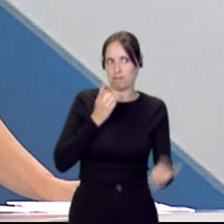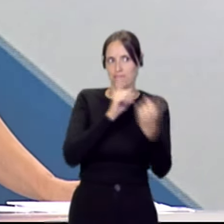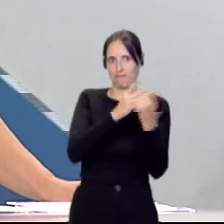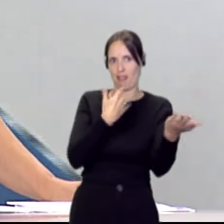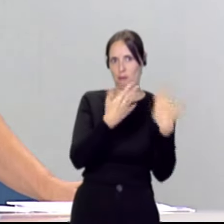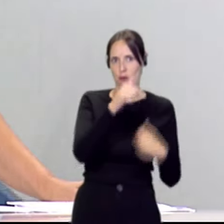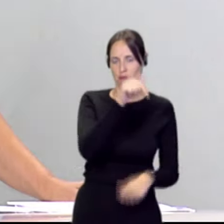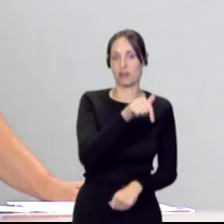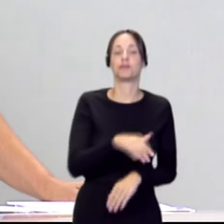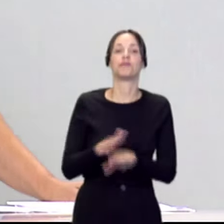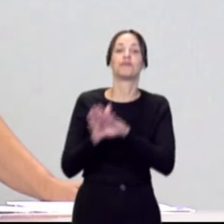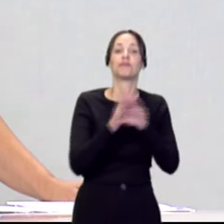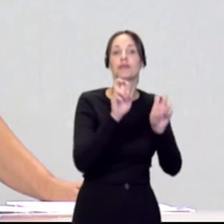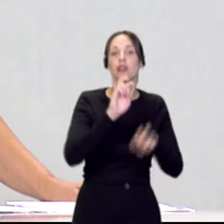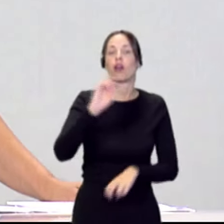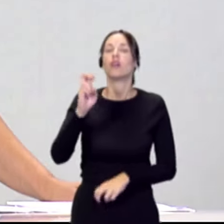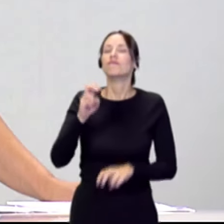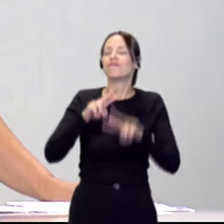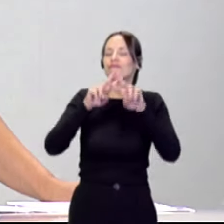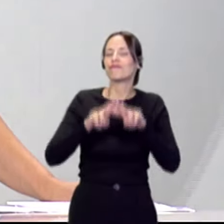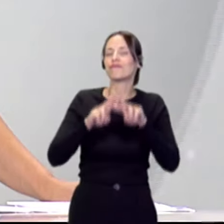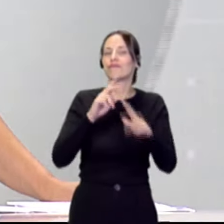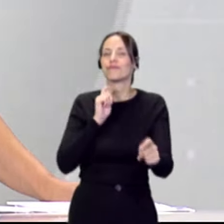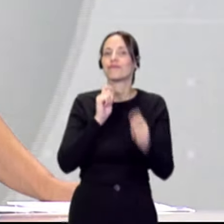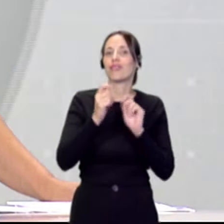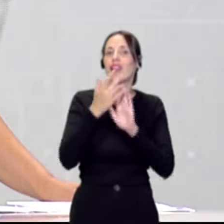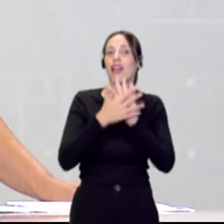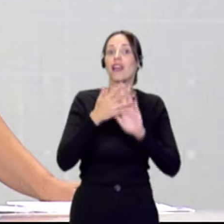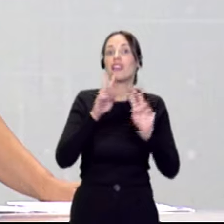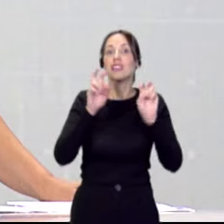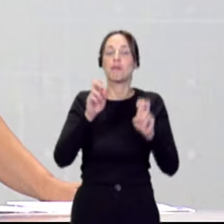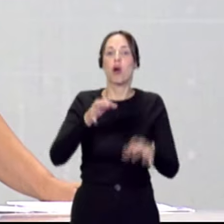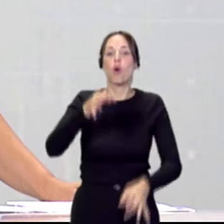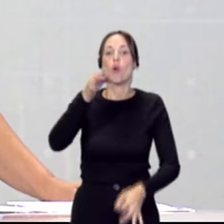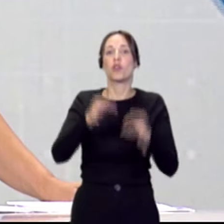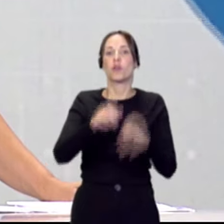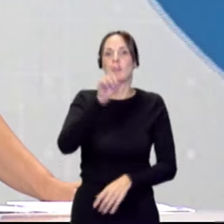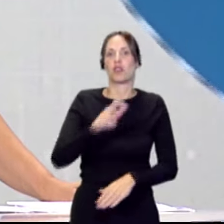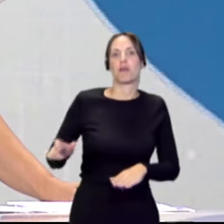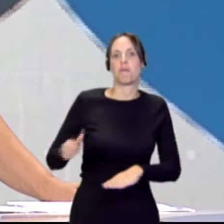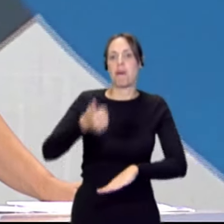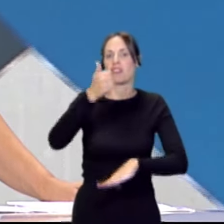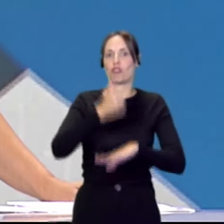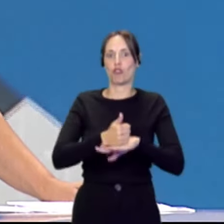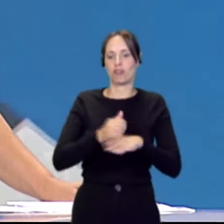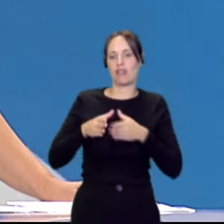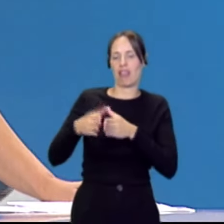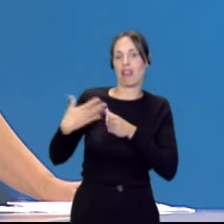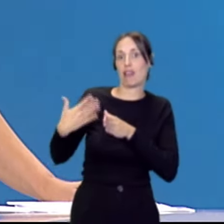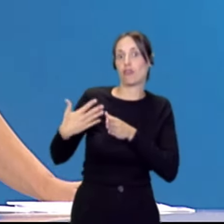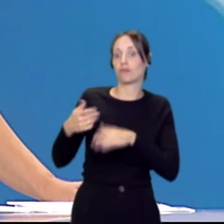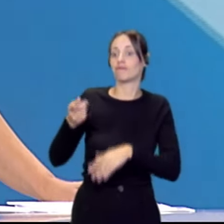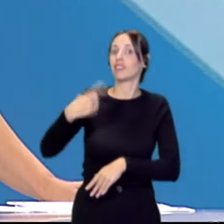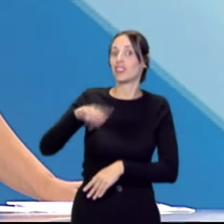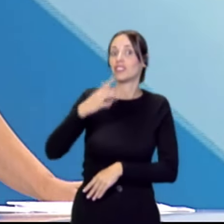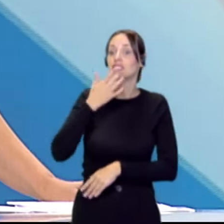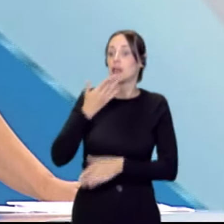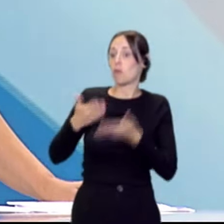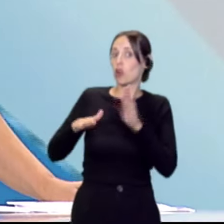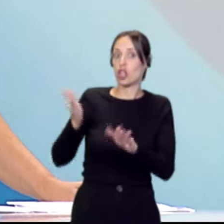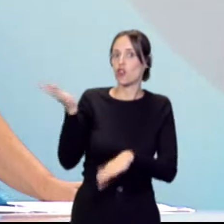investigación periodística pone el foco en los juicios a los supuestos patrones de los cayucos que se enfrentan a 3 años de cárcel si no ha habido